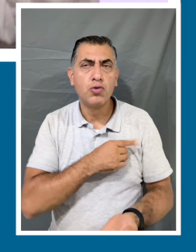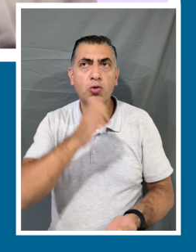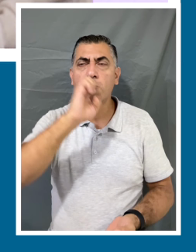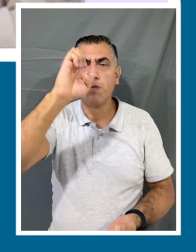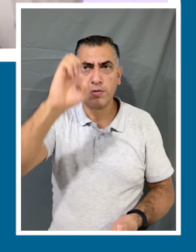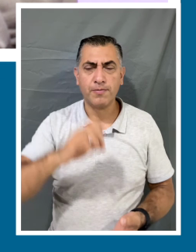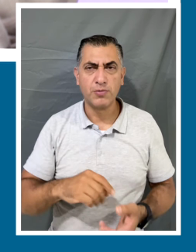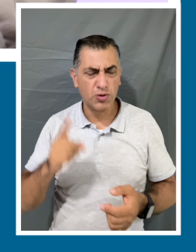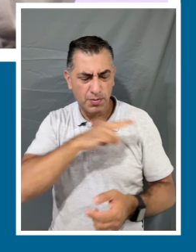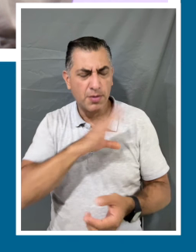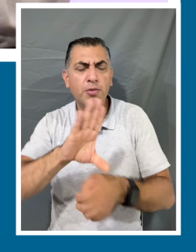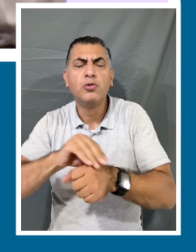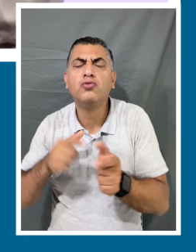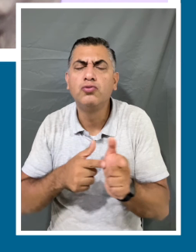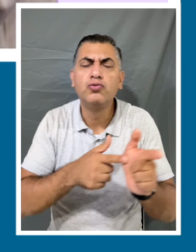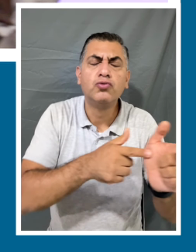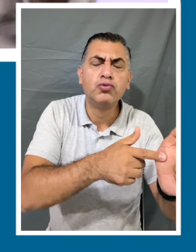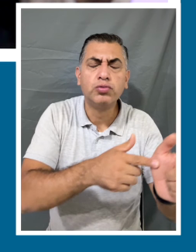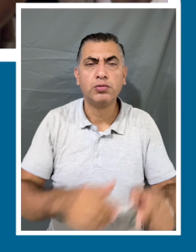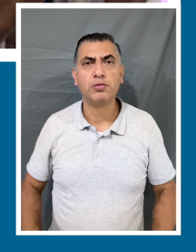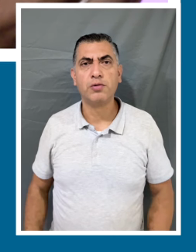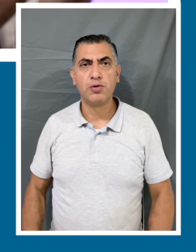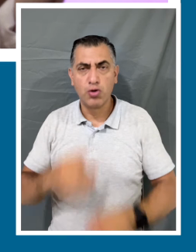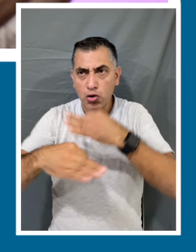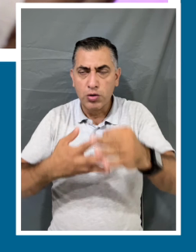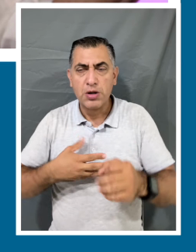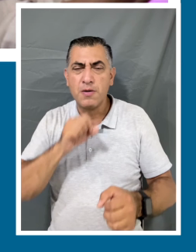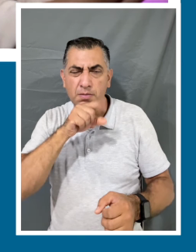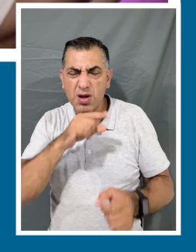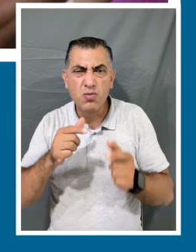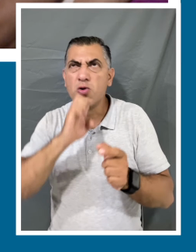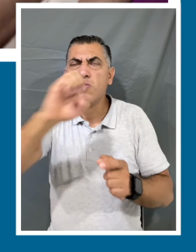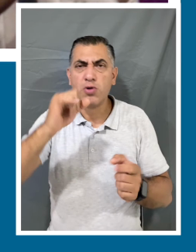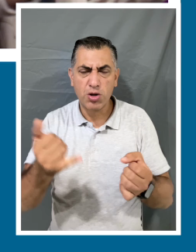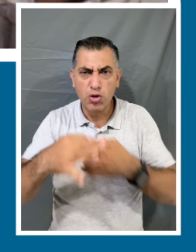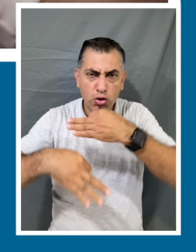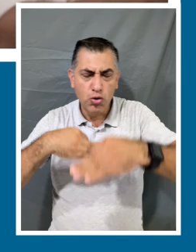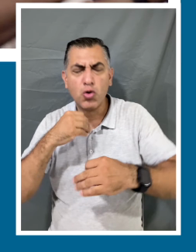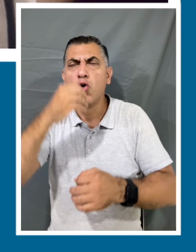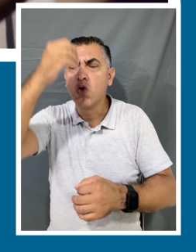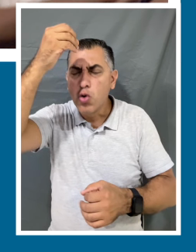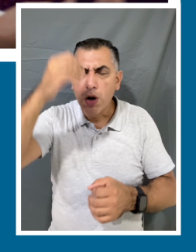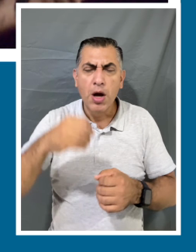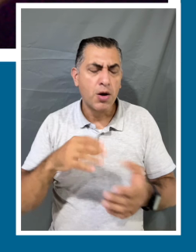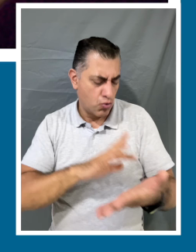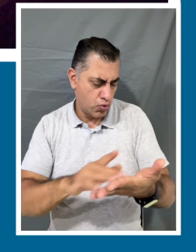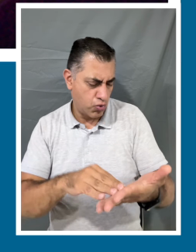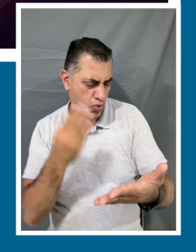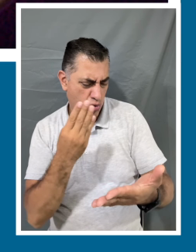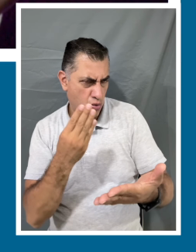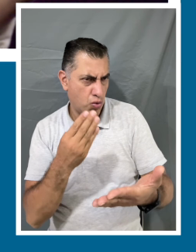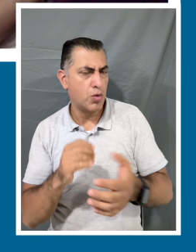dejemos nos guiar Si todos Mira si todos tenemos el mismo espíritu y todos nos metemos a orar y a leer la Biblia y a la